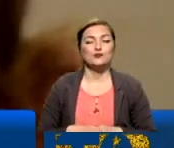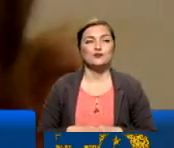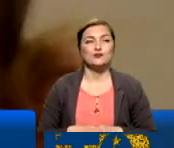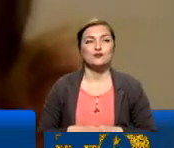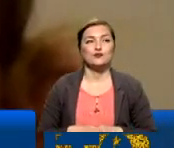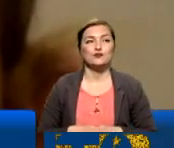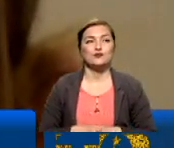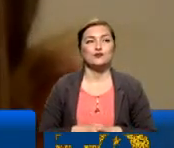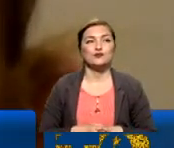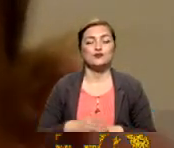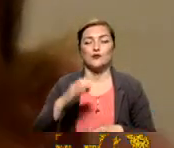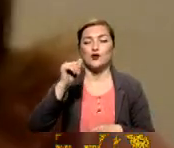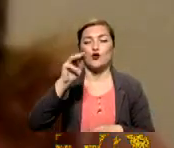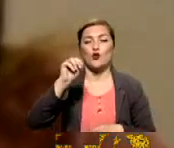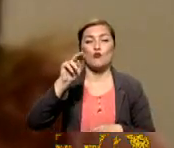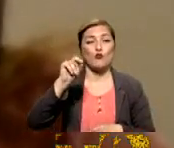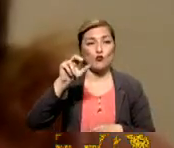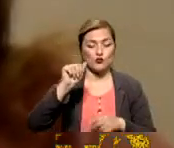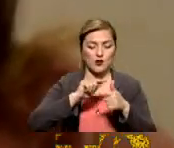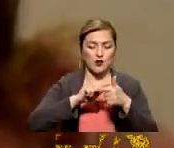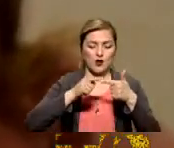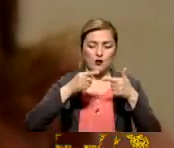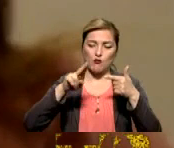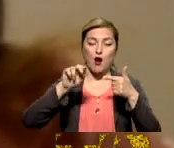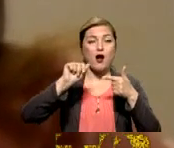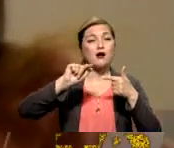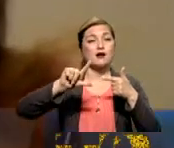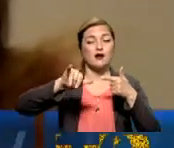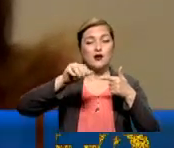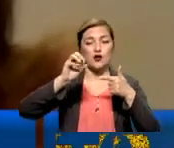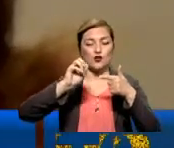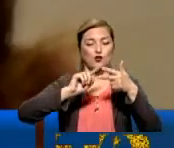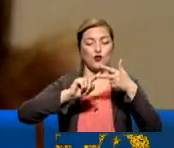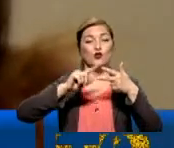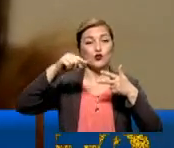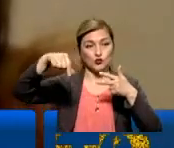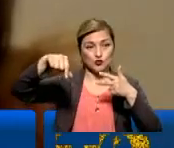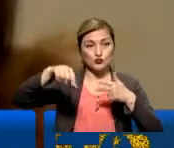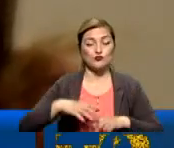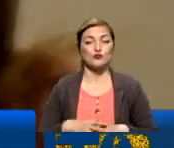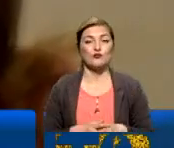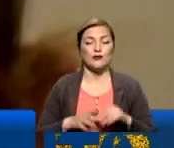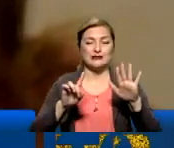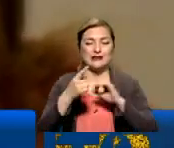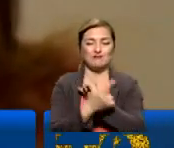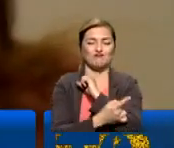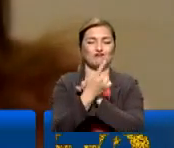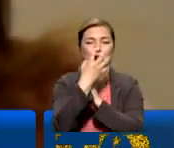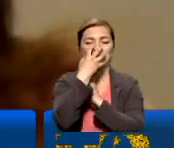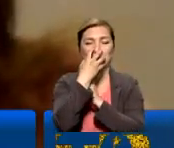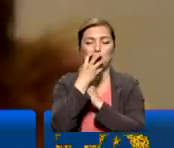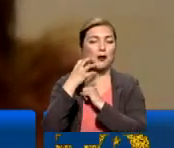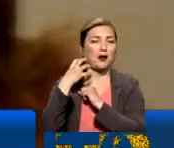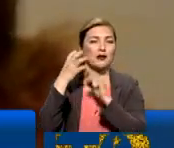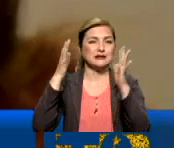competitivos componen la comuna o a halo y cumbre tuvimos seis actos administrativos por no usar la mascarilla éstos pueden